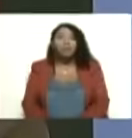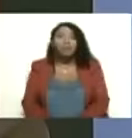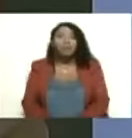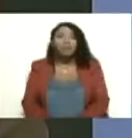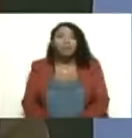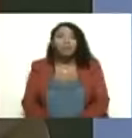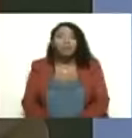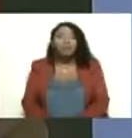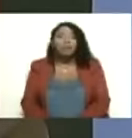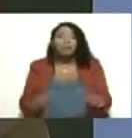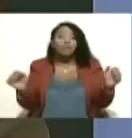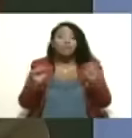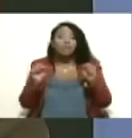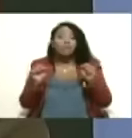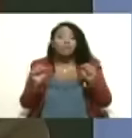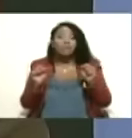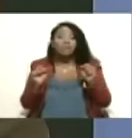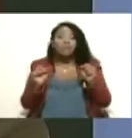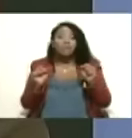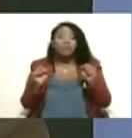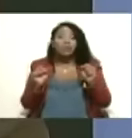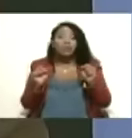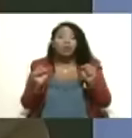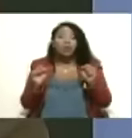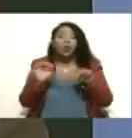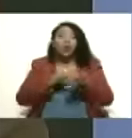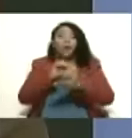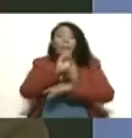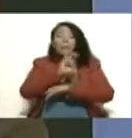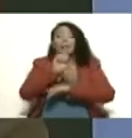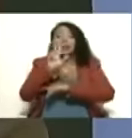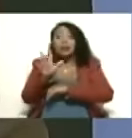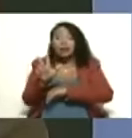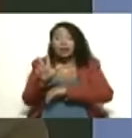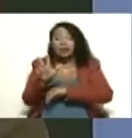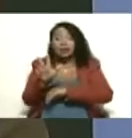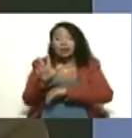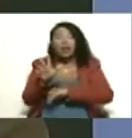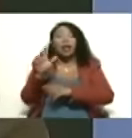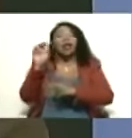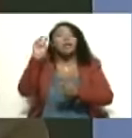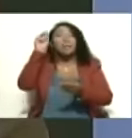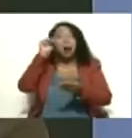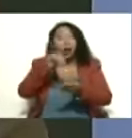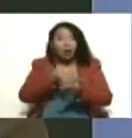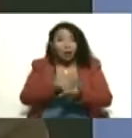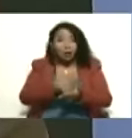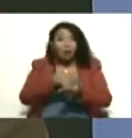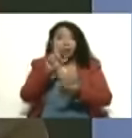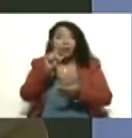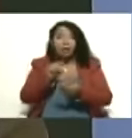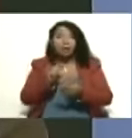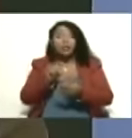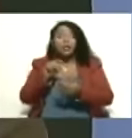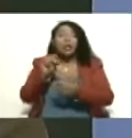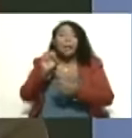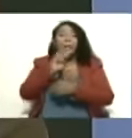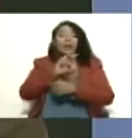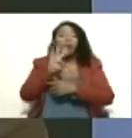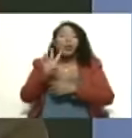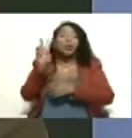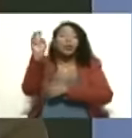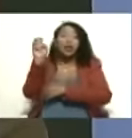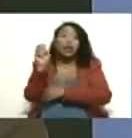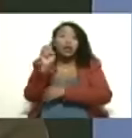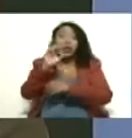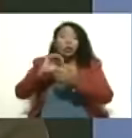y puerto Cruz el jueves 23 en el vigía y en maracay el viernes 24 en Valera Trujillo y en la Victoria